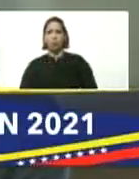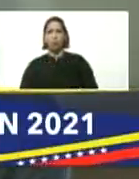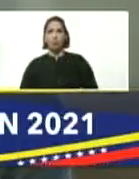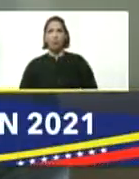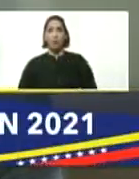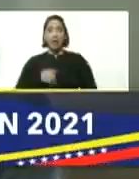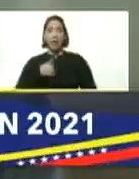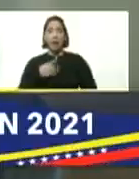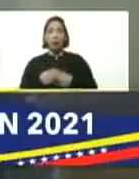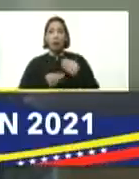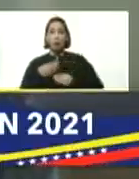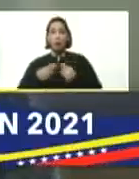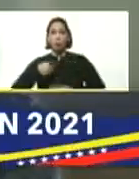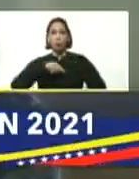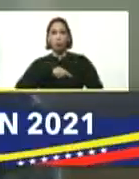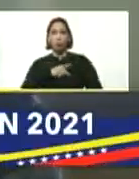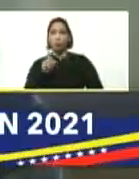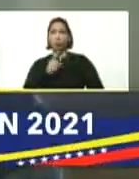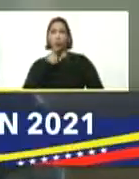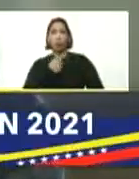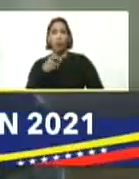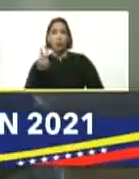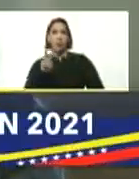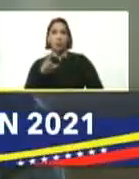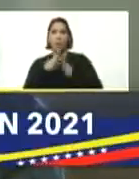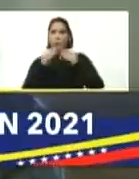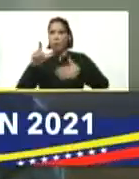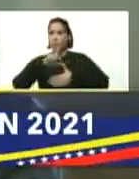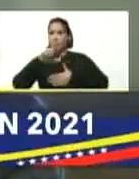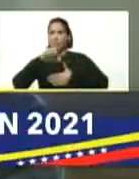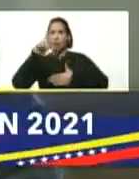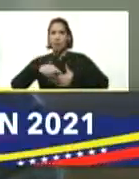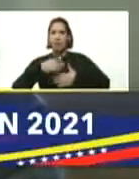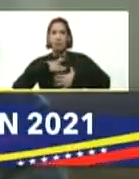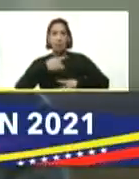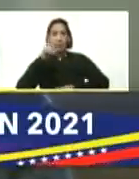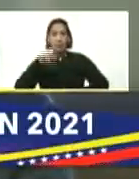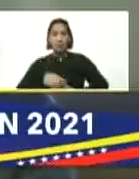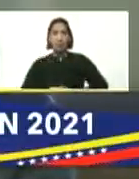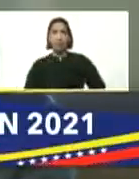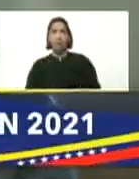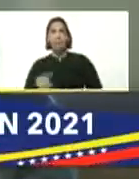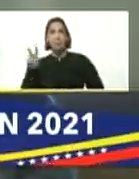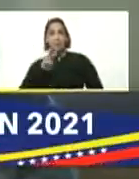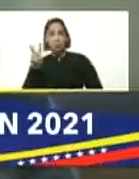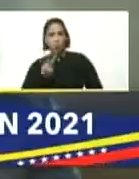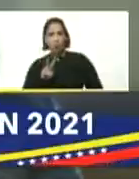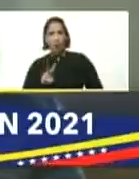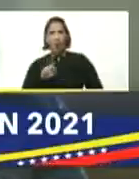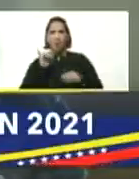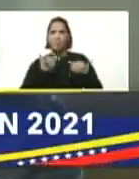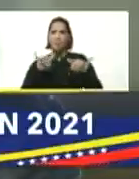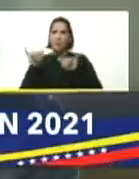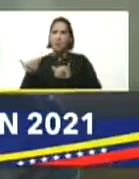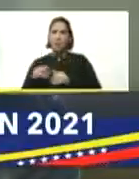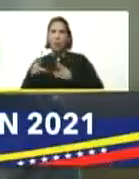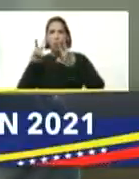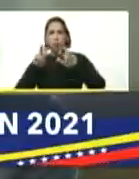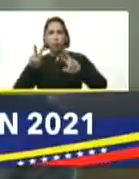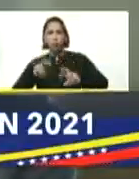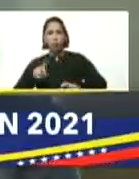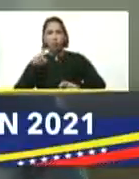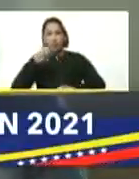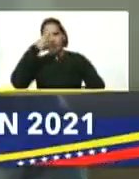con nosotros, no digo Venezuela, con toda América Latina, pero me interesa sobre todo Venezuela, lo mismo que analicé allí a